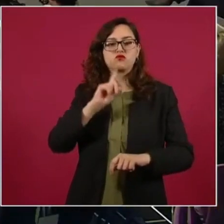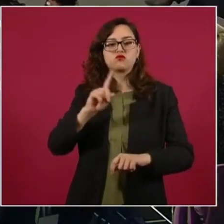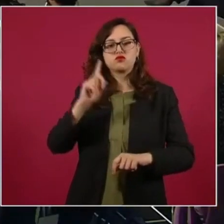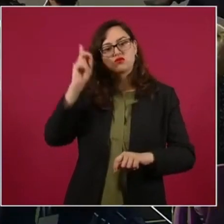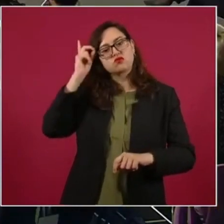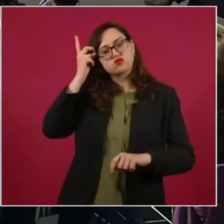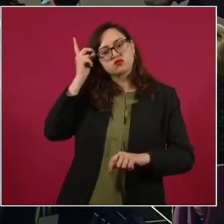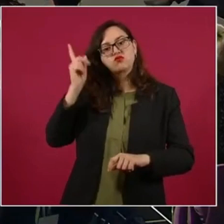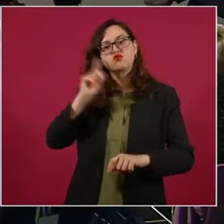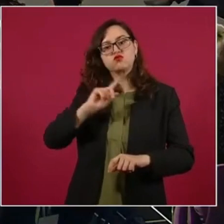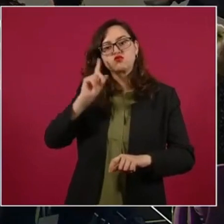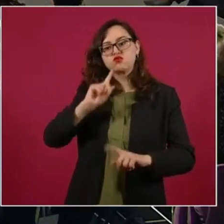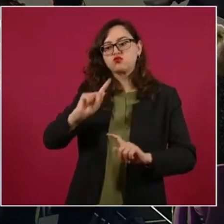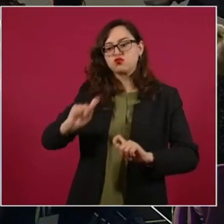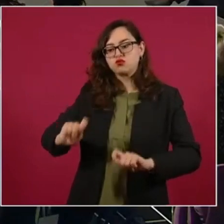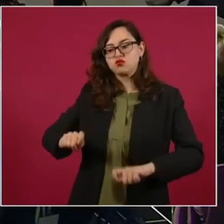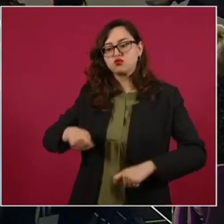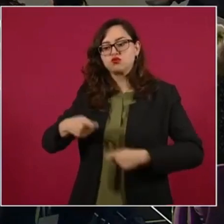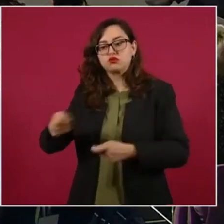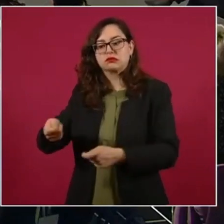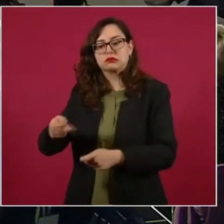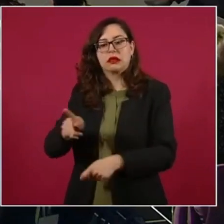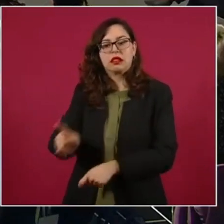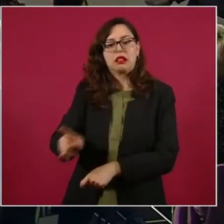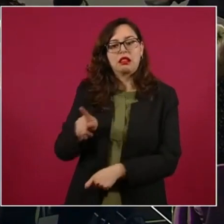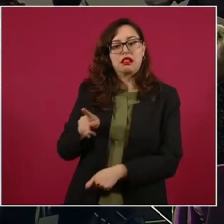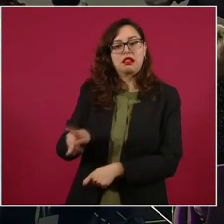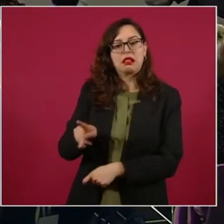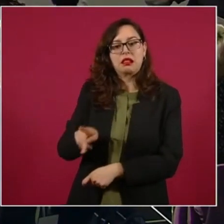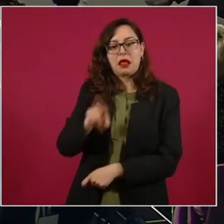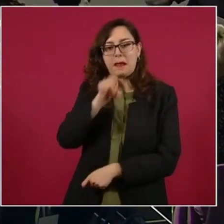que supuestamente era 7 leguas, nada más que